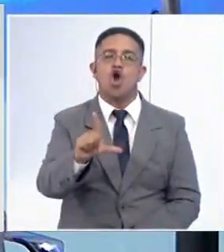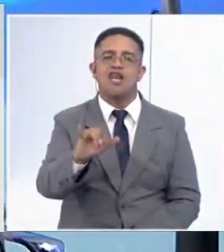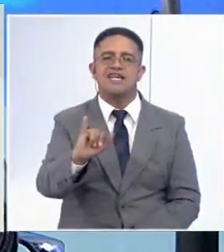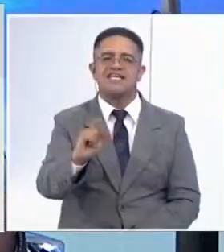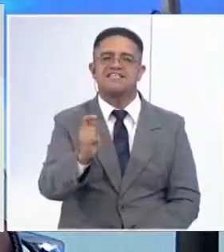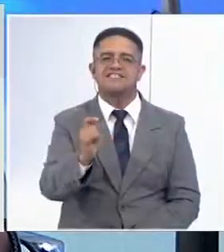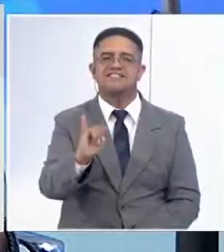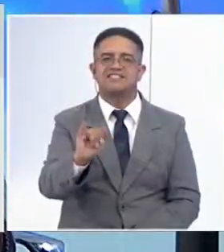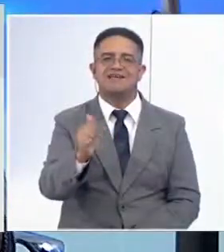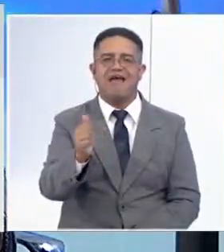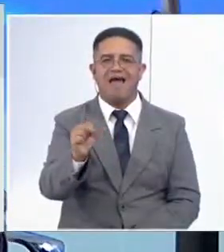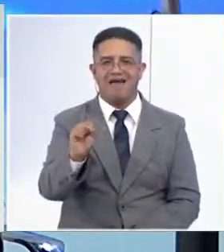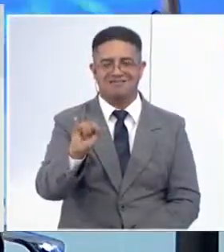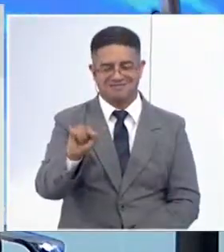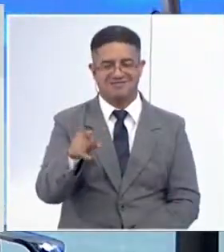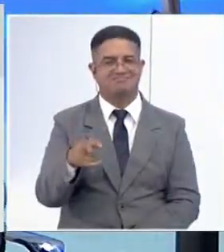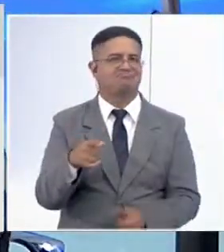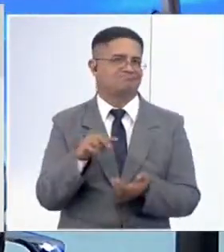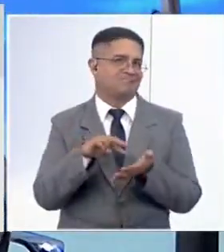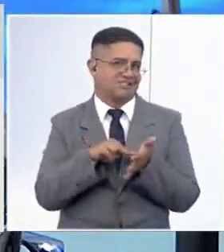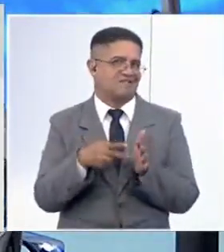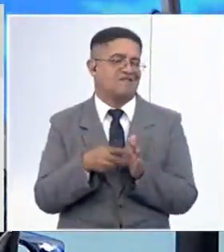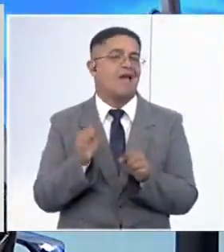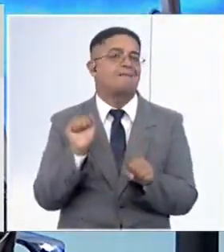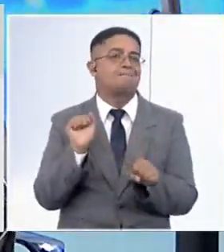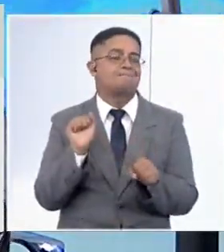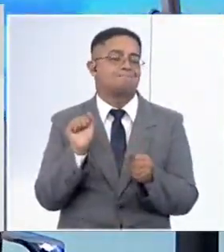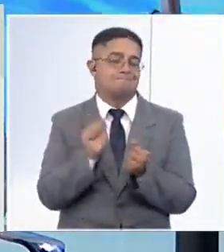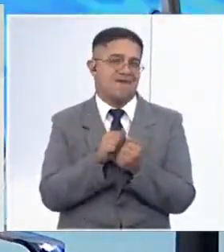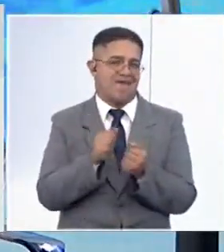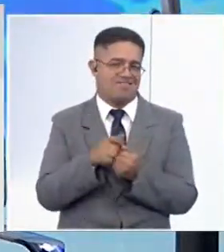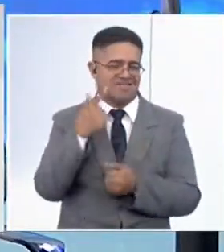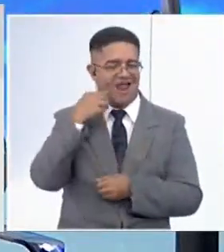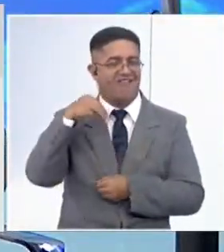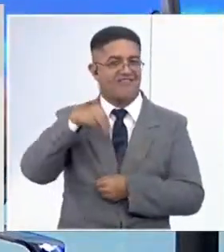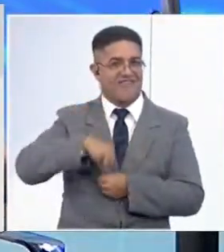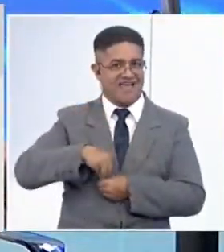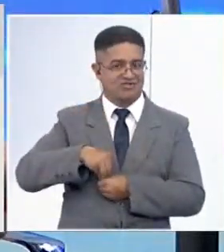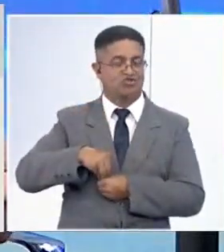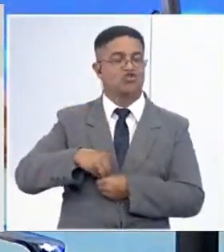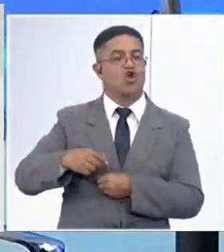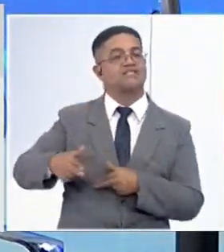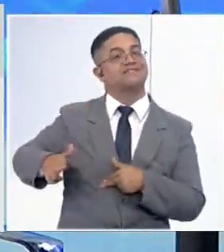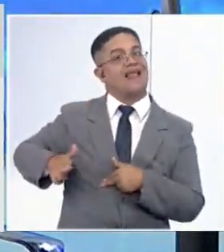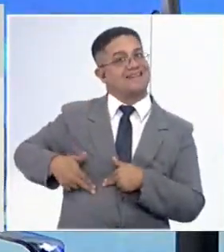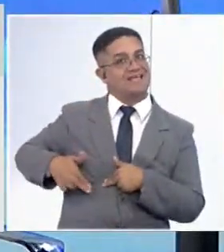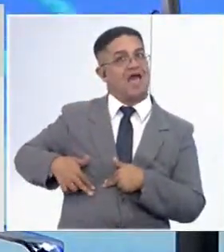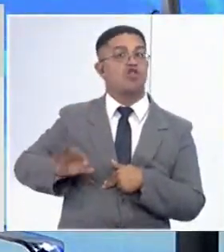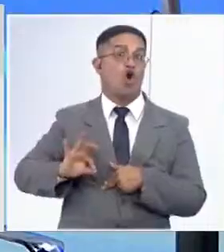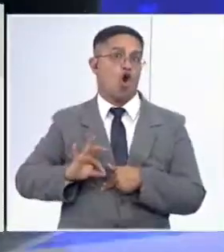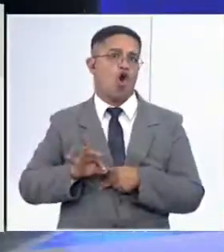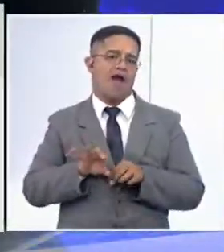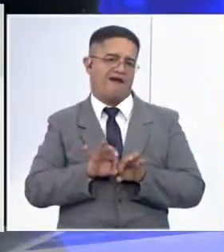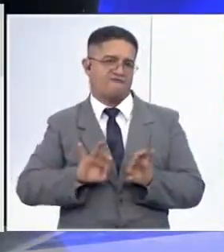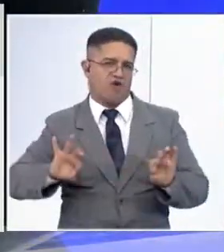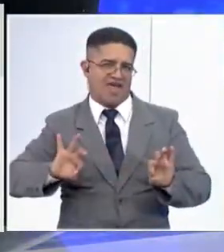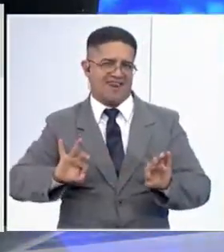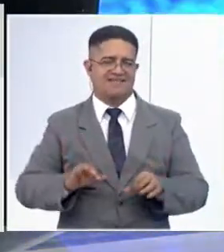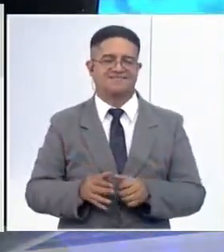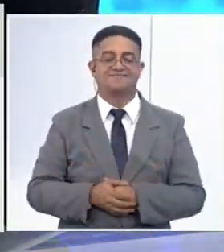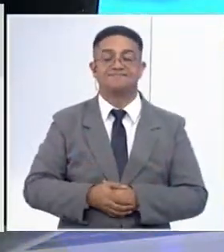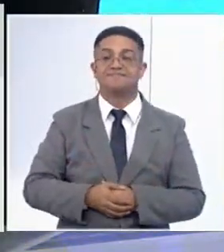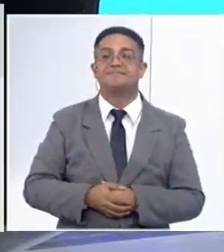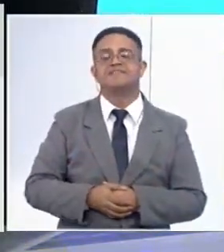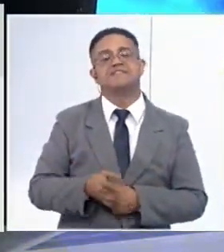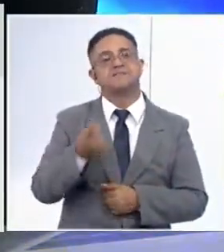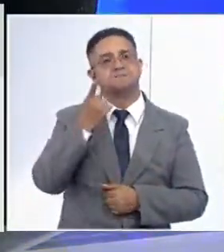más que la presencia de cálculos en el árbol biliar, ya sea en las vías biliares intrahepáticas o en las extrahepáticas. Sí, vemos entonces